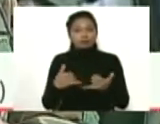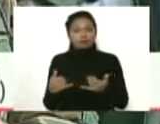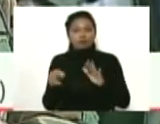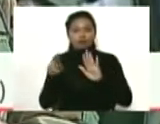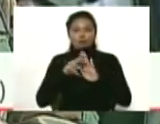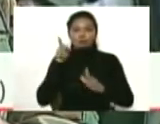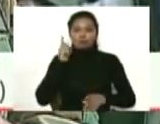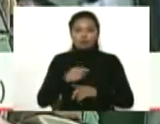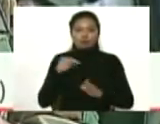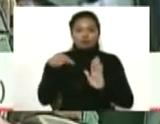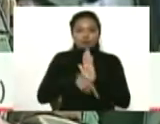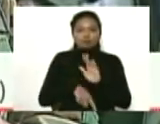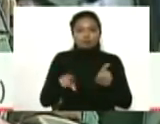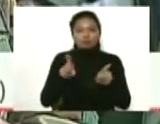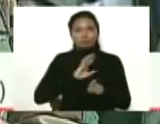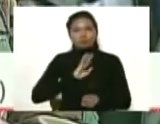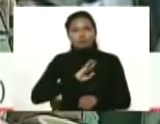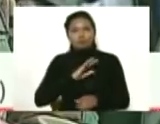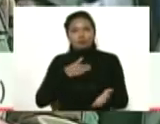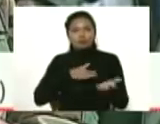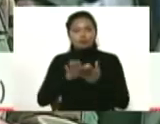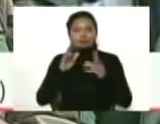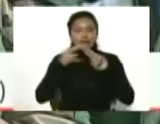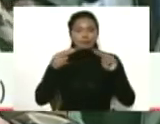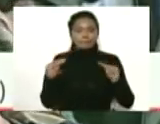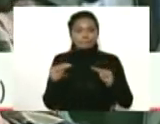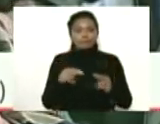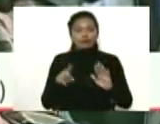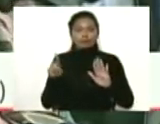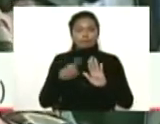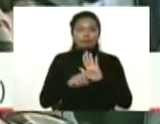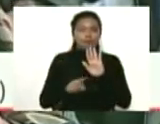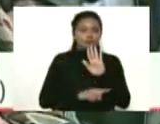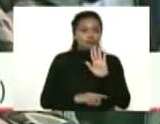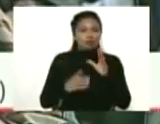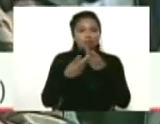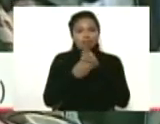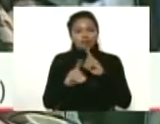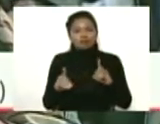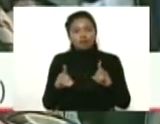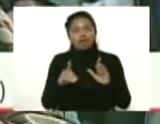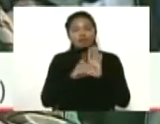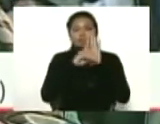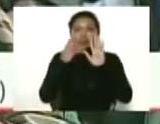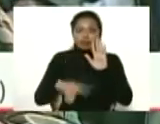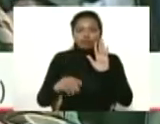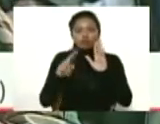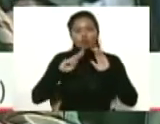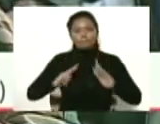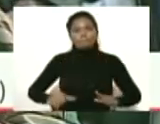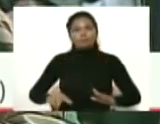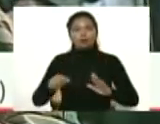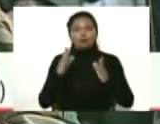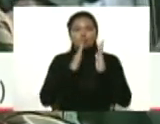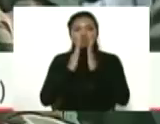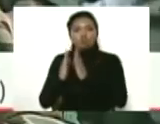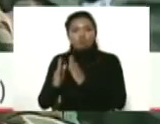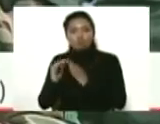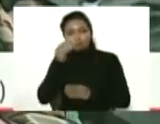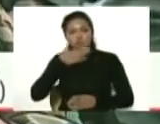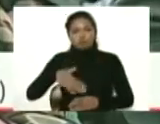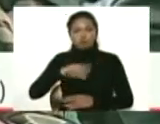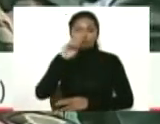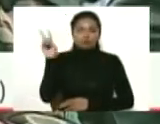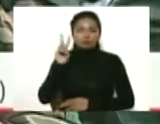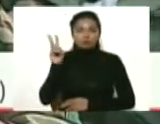orden interno para garantizar la paz bajo el cumplimiento de los derechos humanos y el orden, la tranquilidad, el sosiego del pueblo